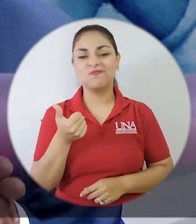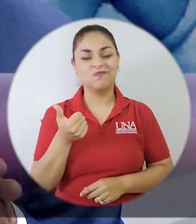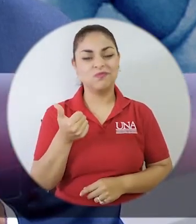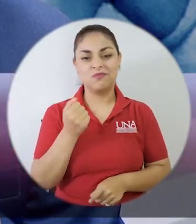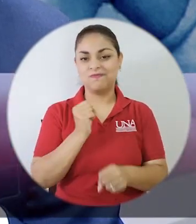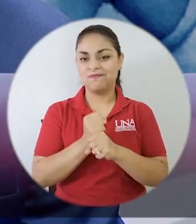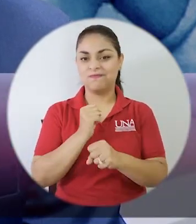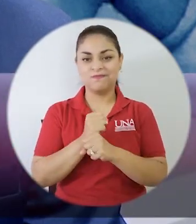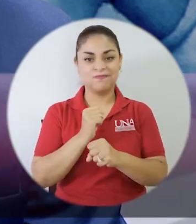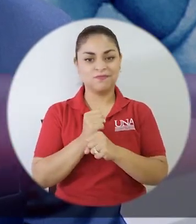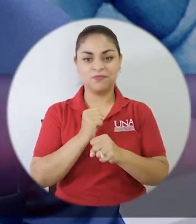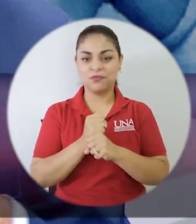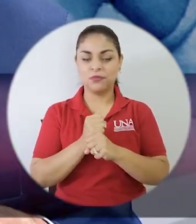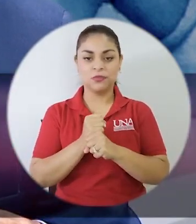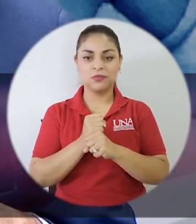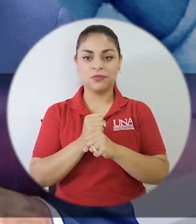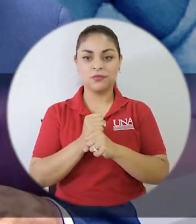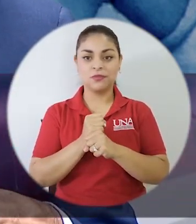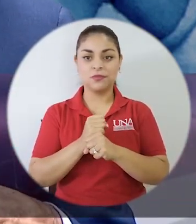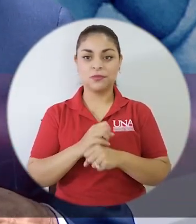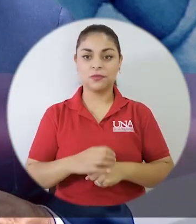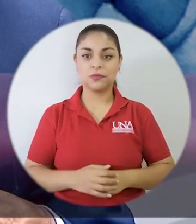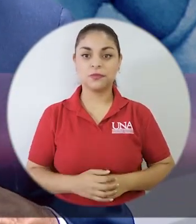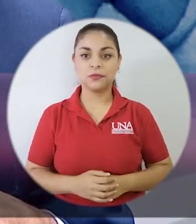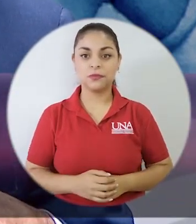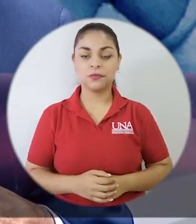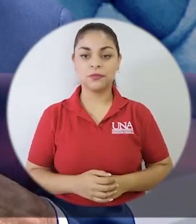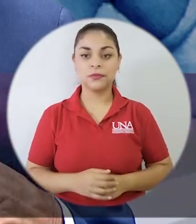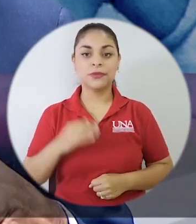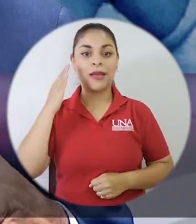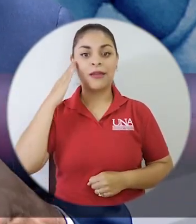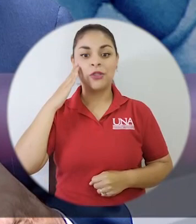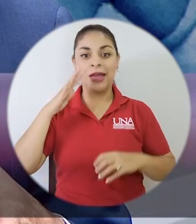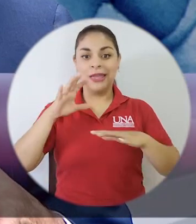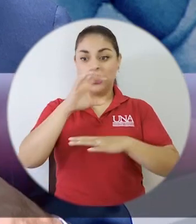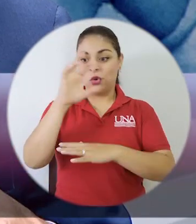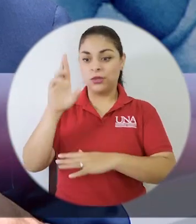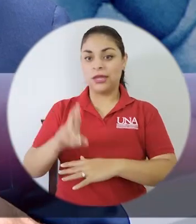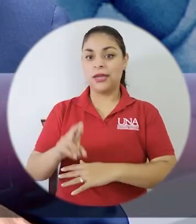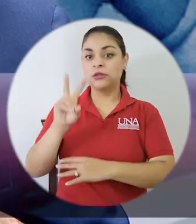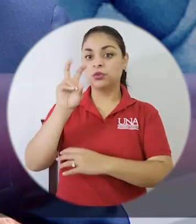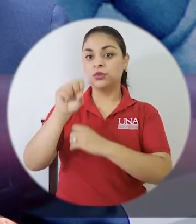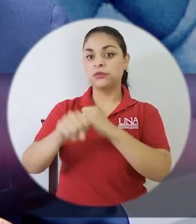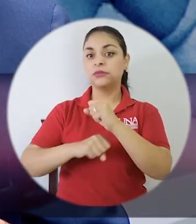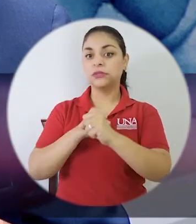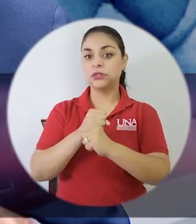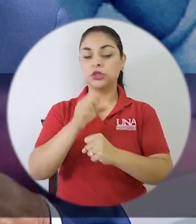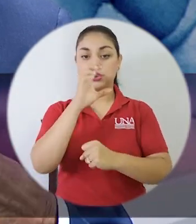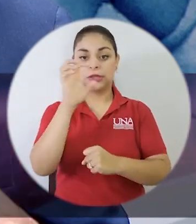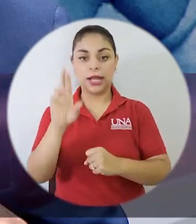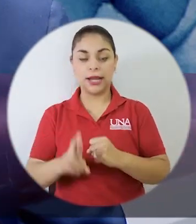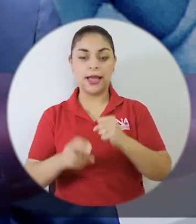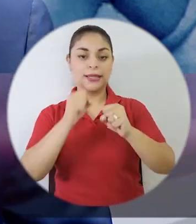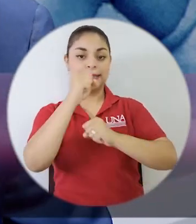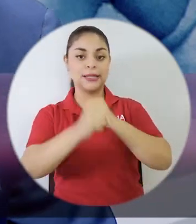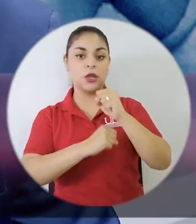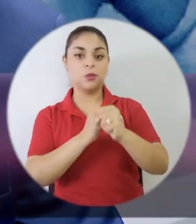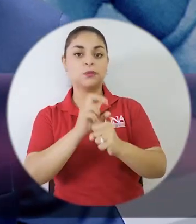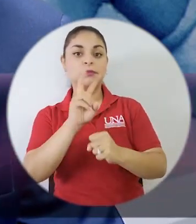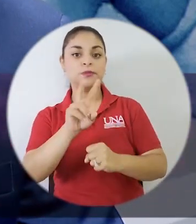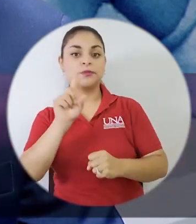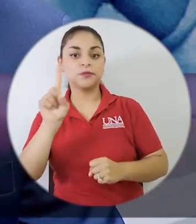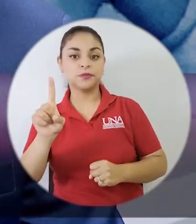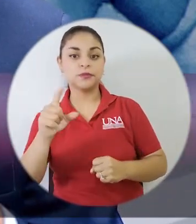muy cercenadas de cara a la Costa Rica del Bicentenario, a la Costa Rica del